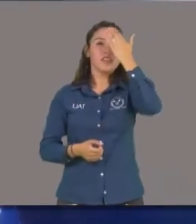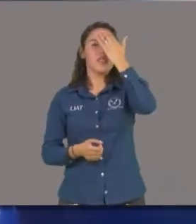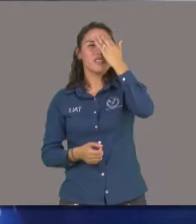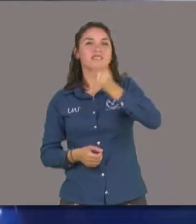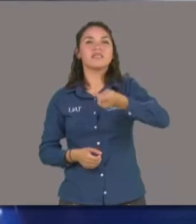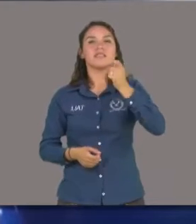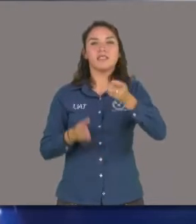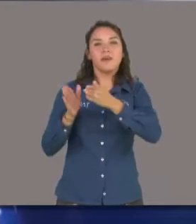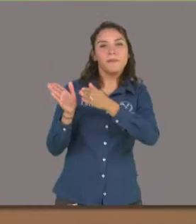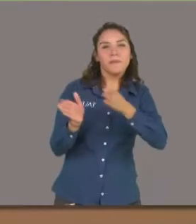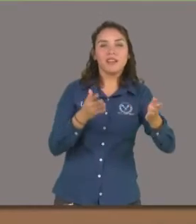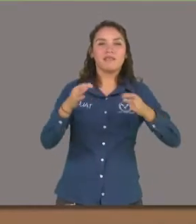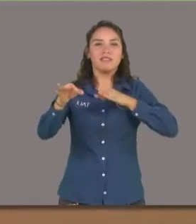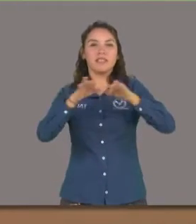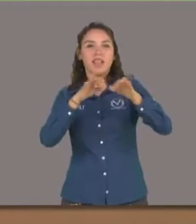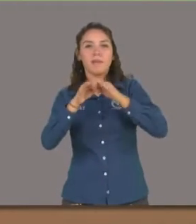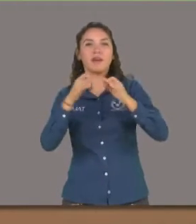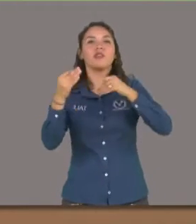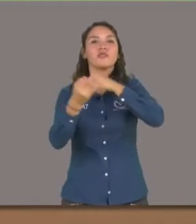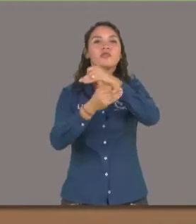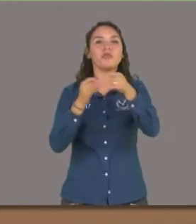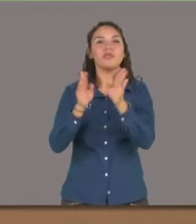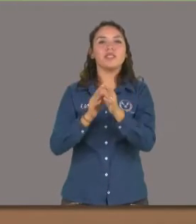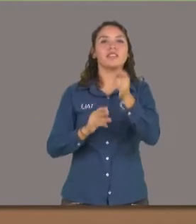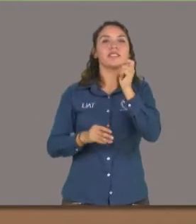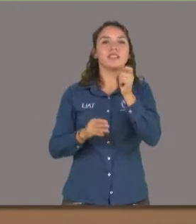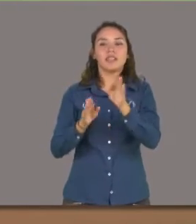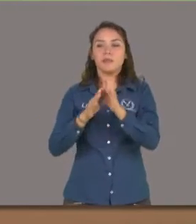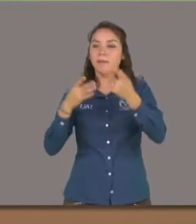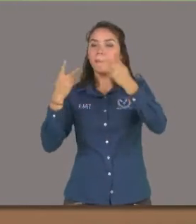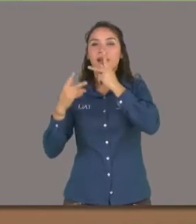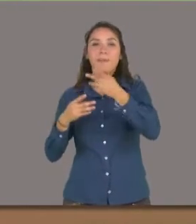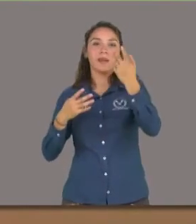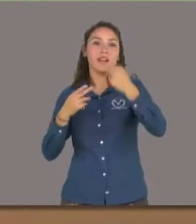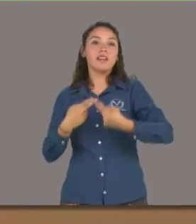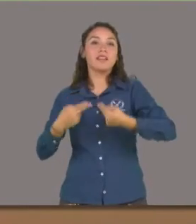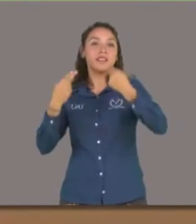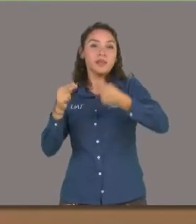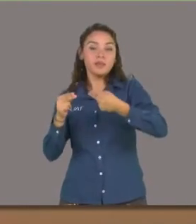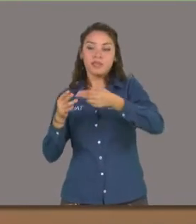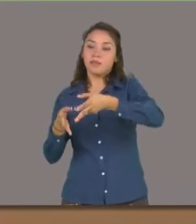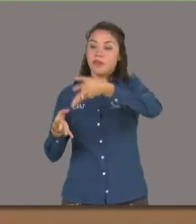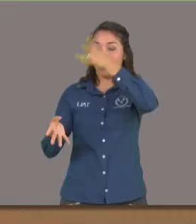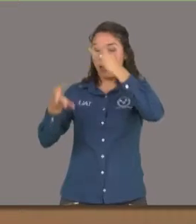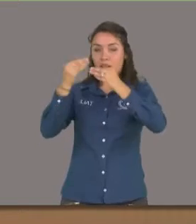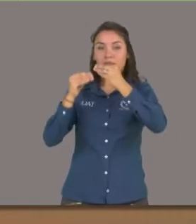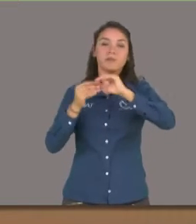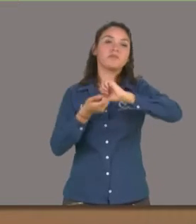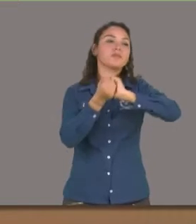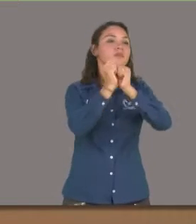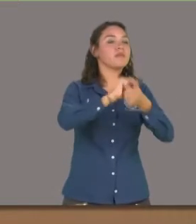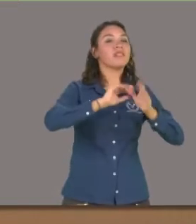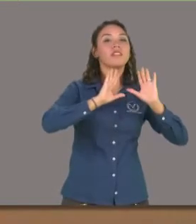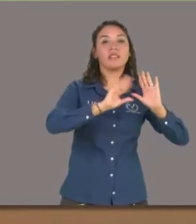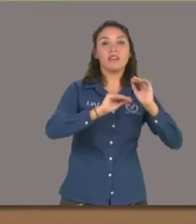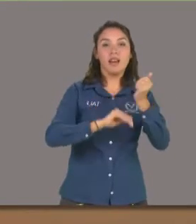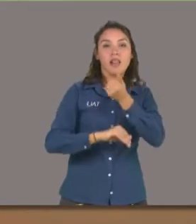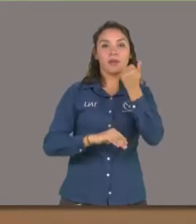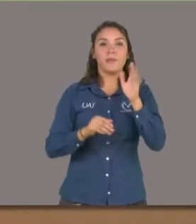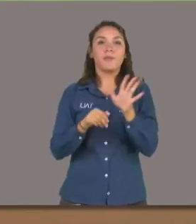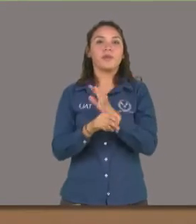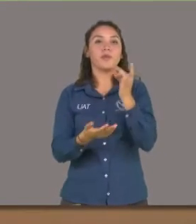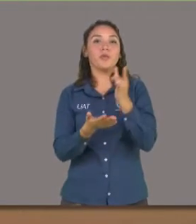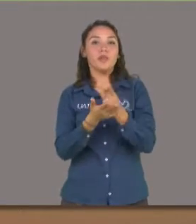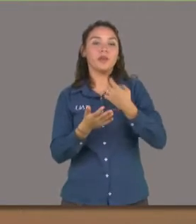ser un emprendedor. Deben de ser personas que conozcan el mercado, que conozcan, digamos, la